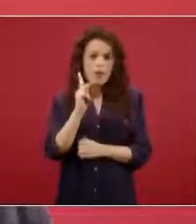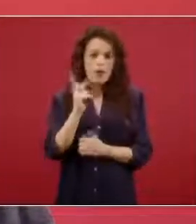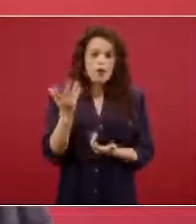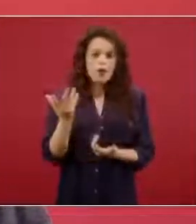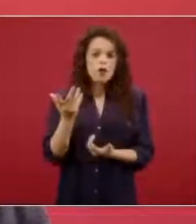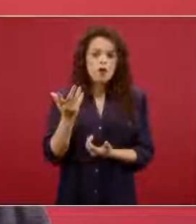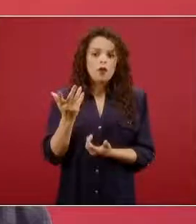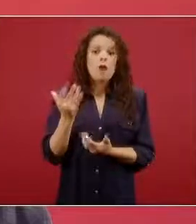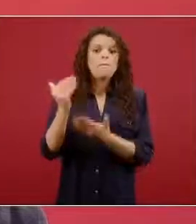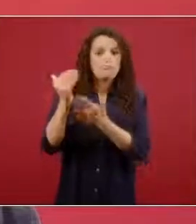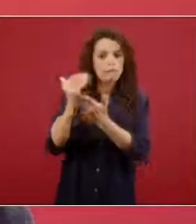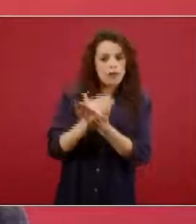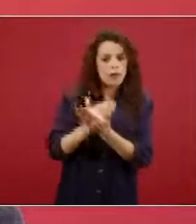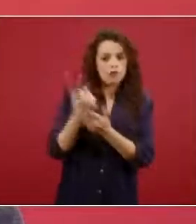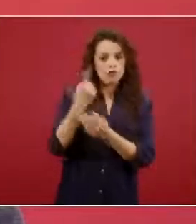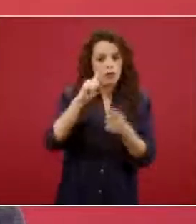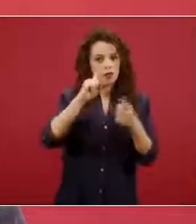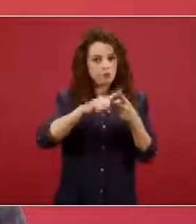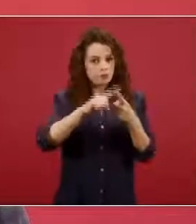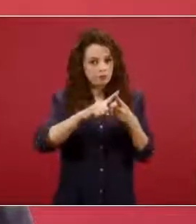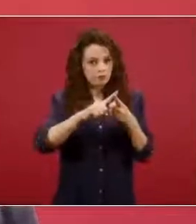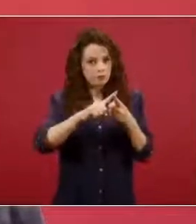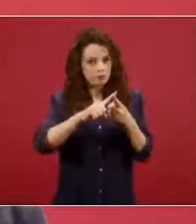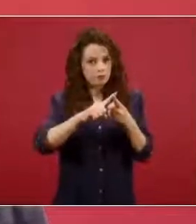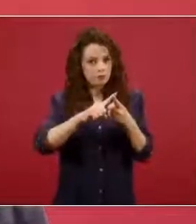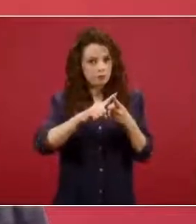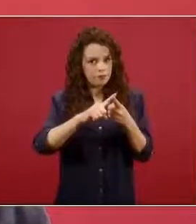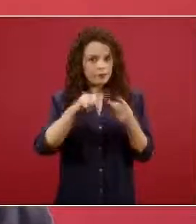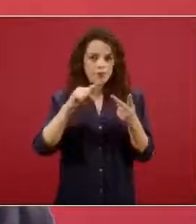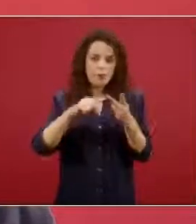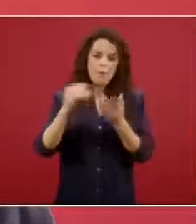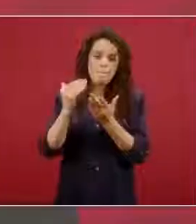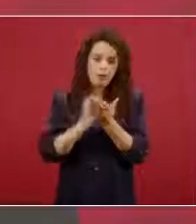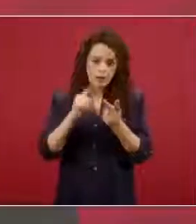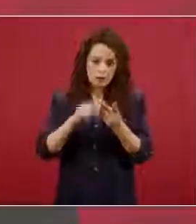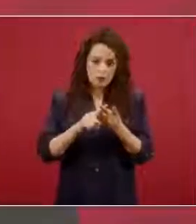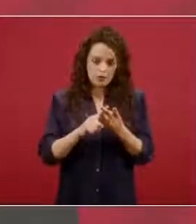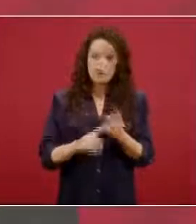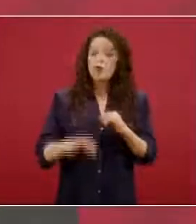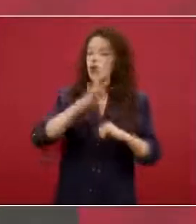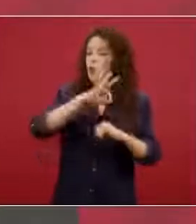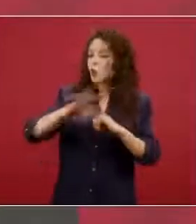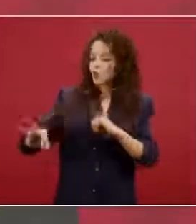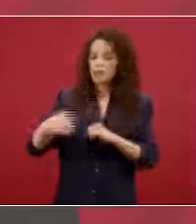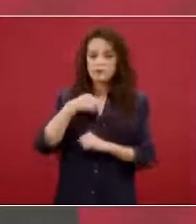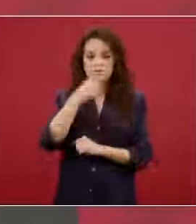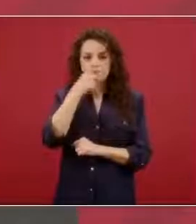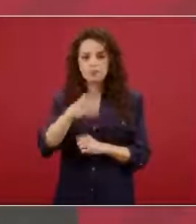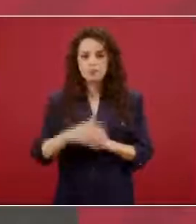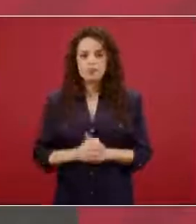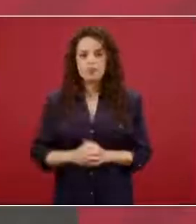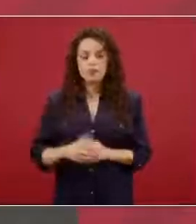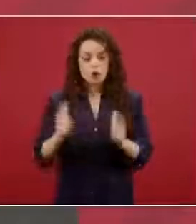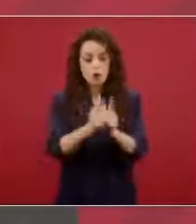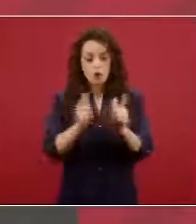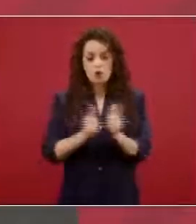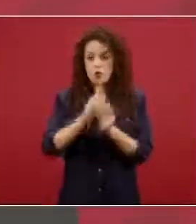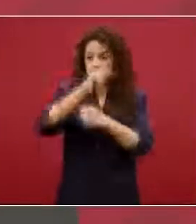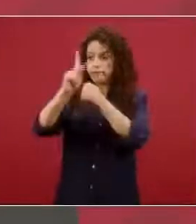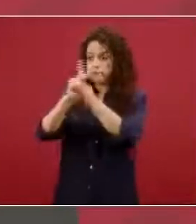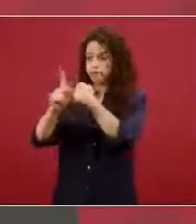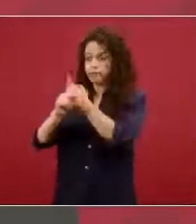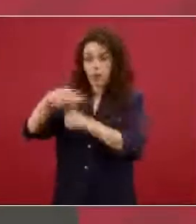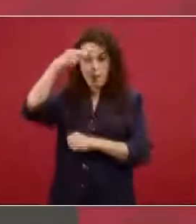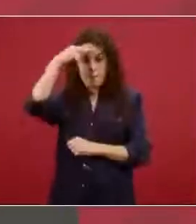es considerablemente menor al primero. Finalmente, México está entre un grupo de países a los